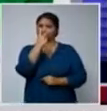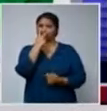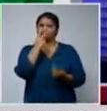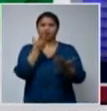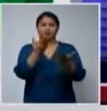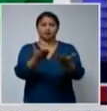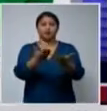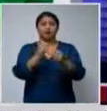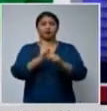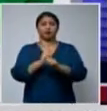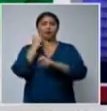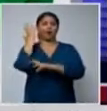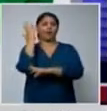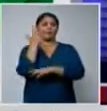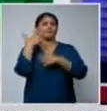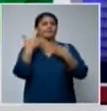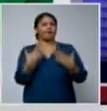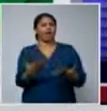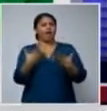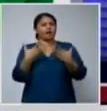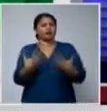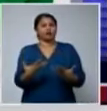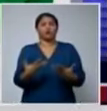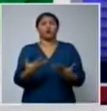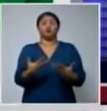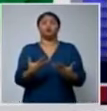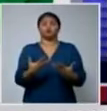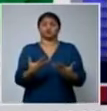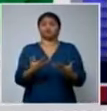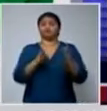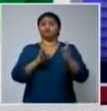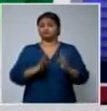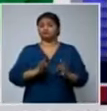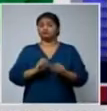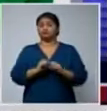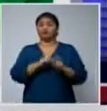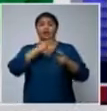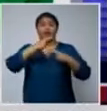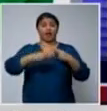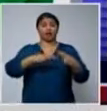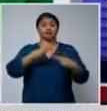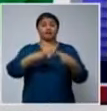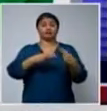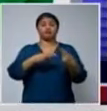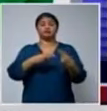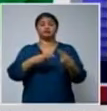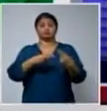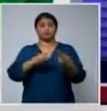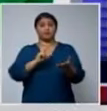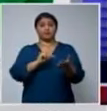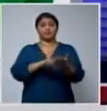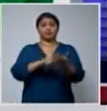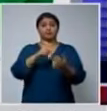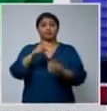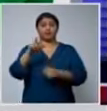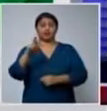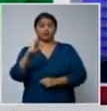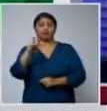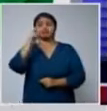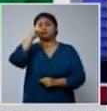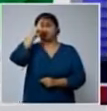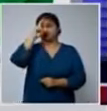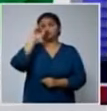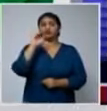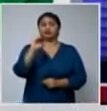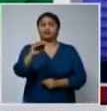falta de aire y se hace el diagnóstico y se ingresa. Este paciente tuvo una